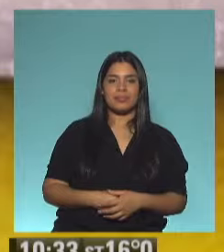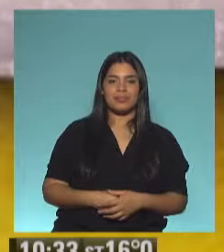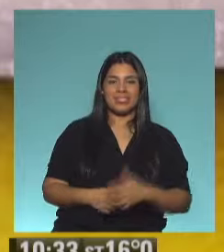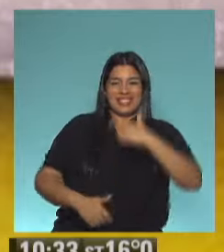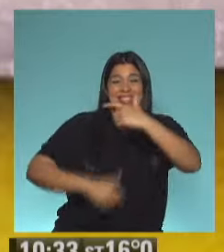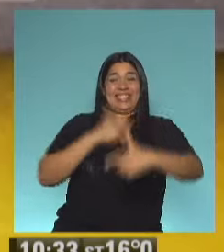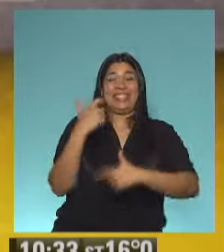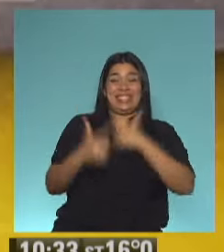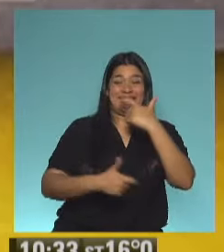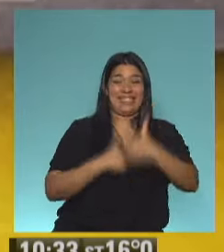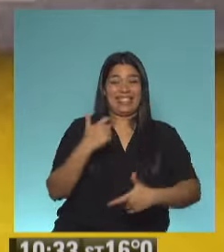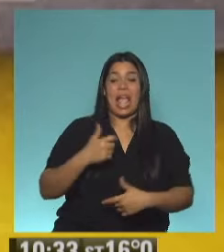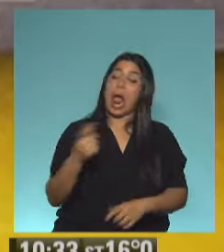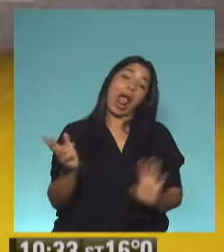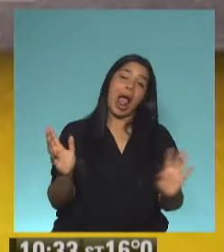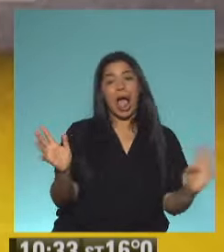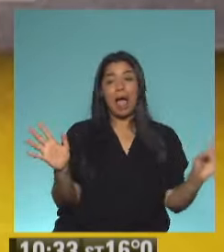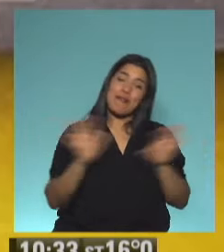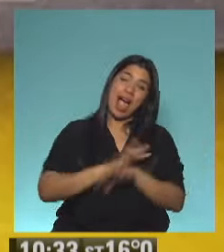¡No me diste!